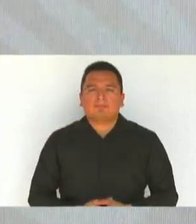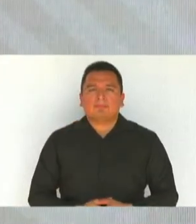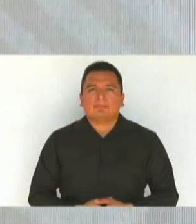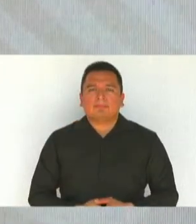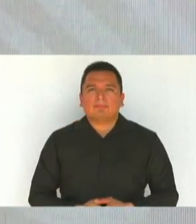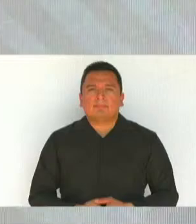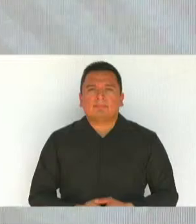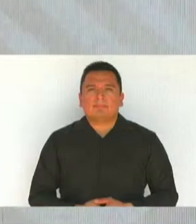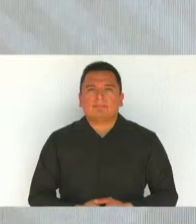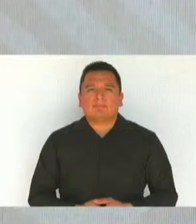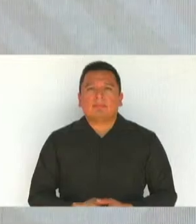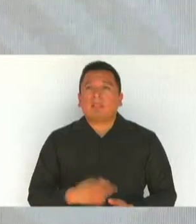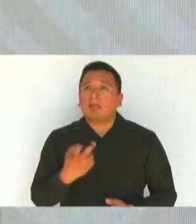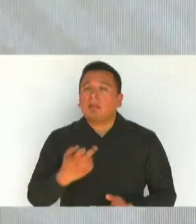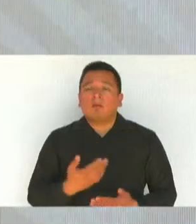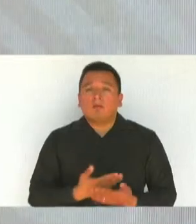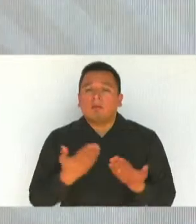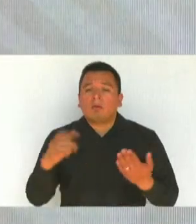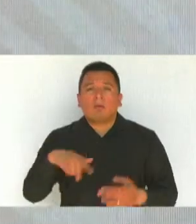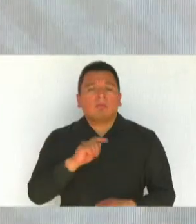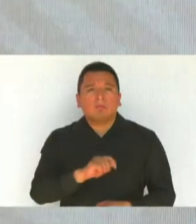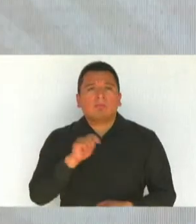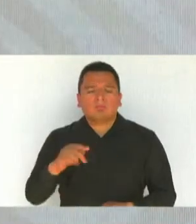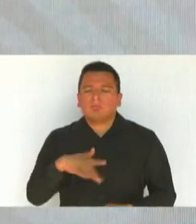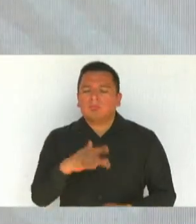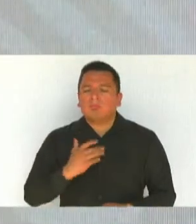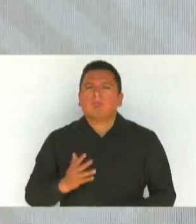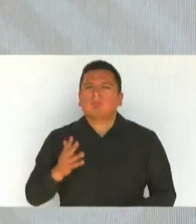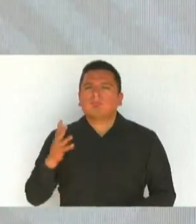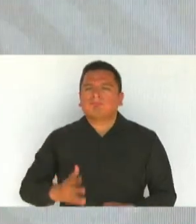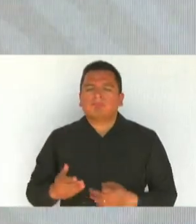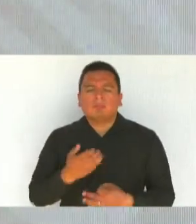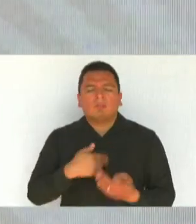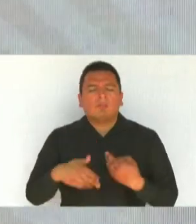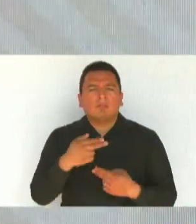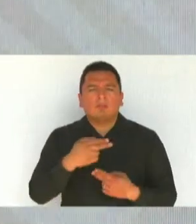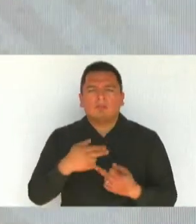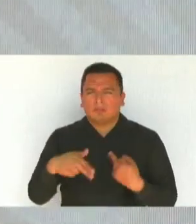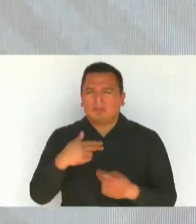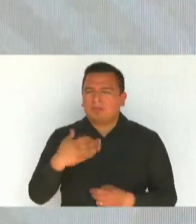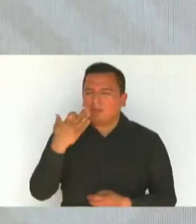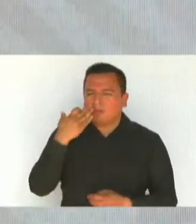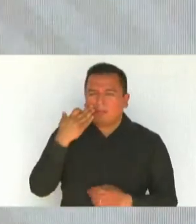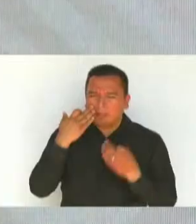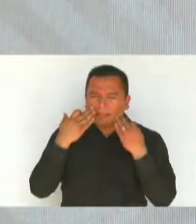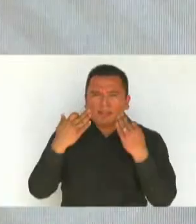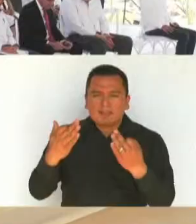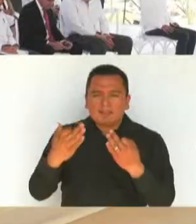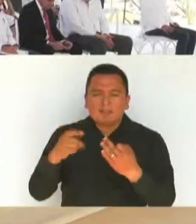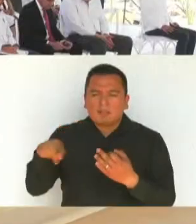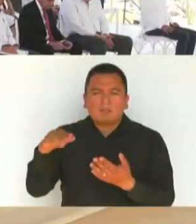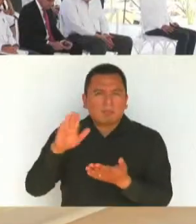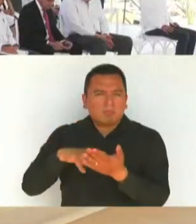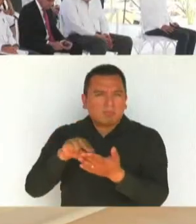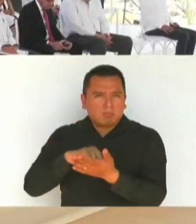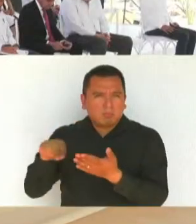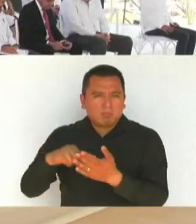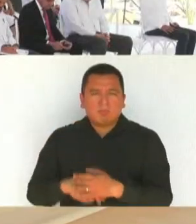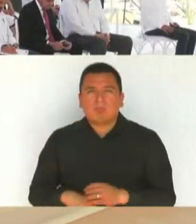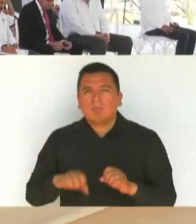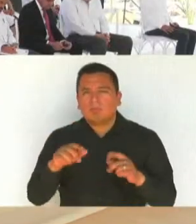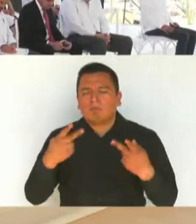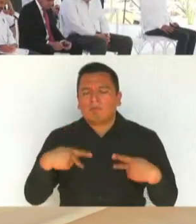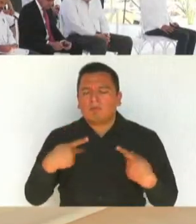Por eso el día de hoy a Torreón le da gusto que estemos siendo testigos de esta firma, de este convenio, que tengamos a las personalidades